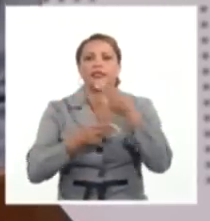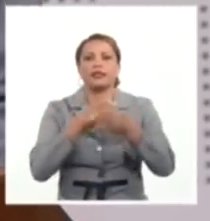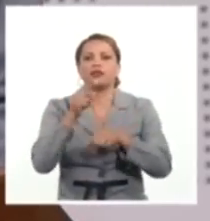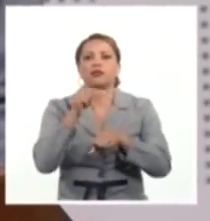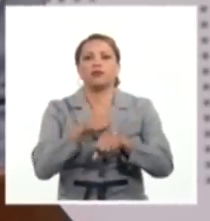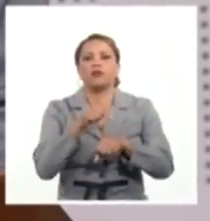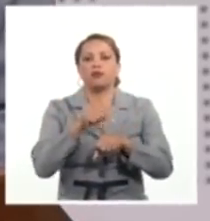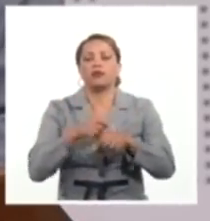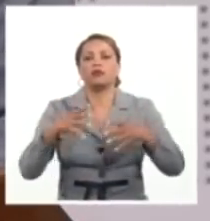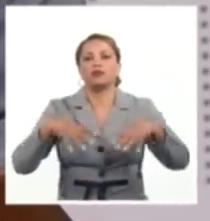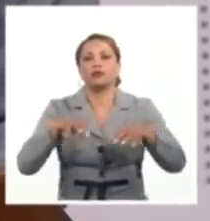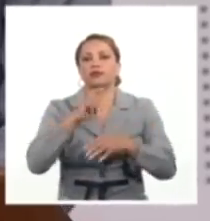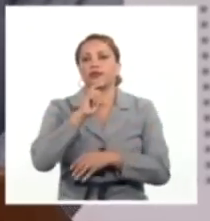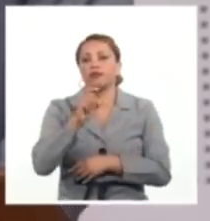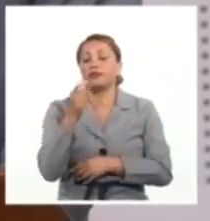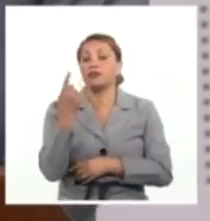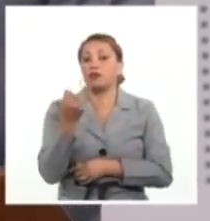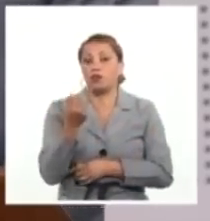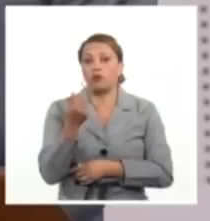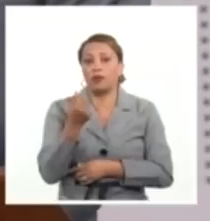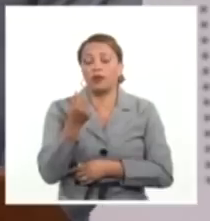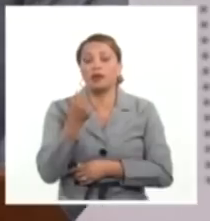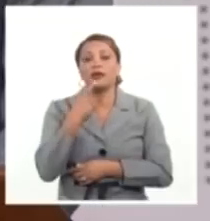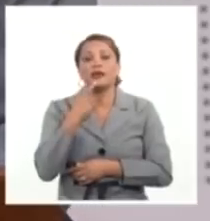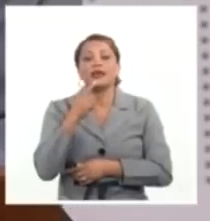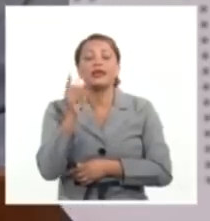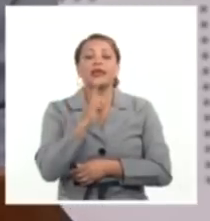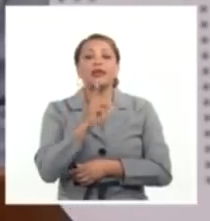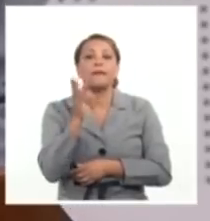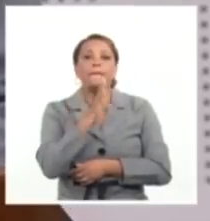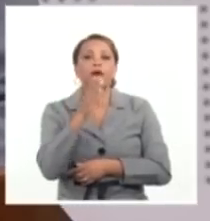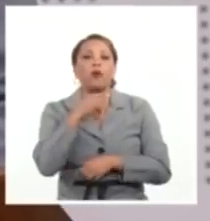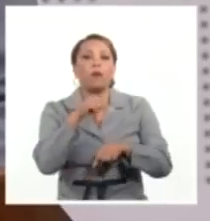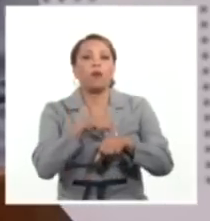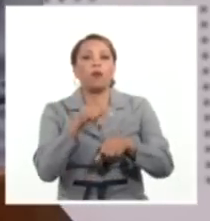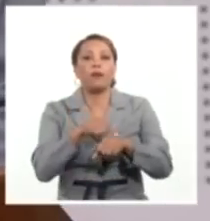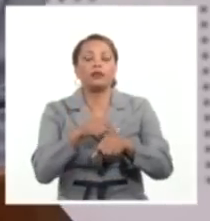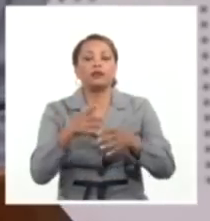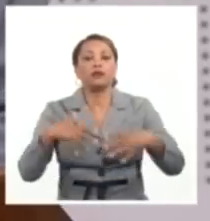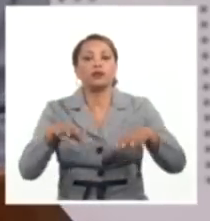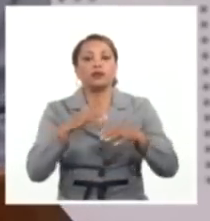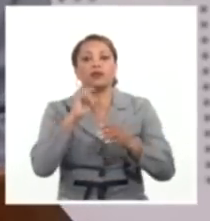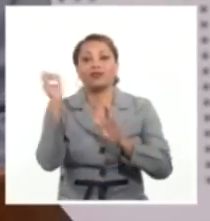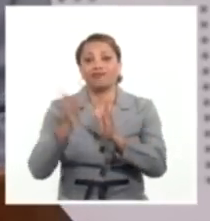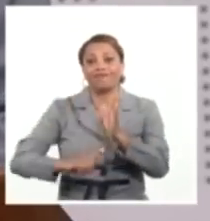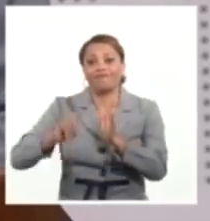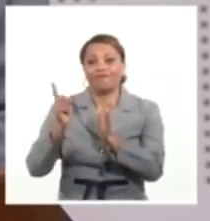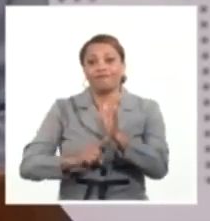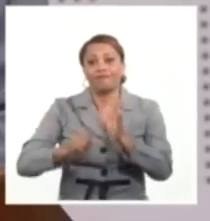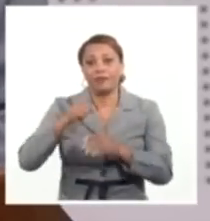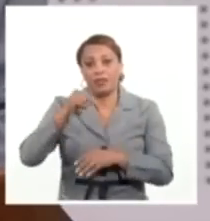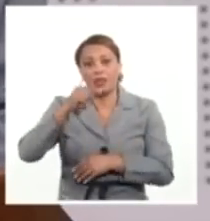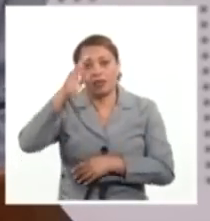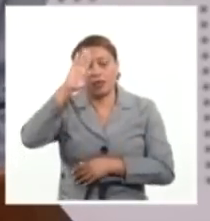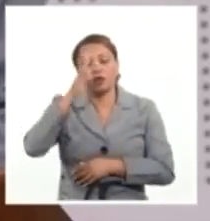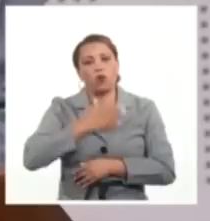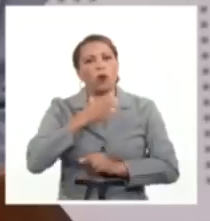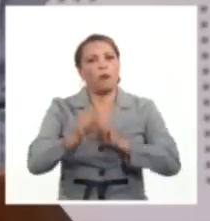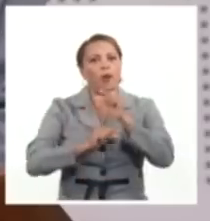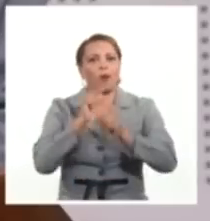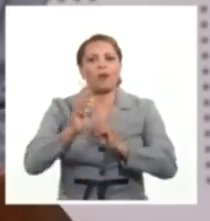más difícil situación económica y en el peor momento de la aguda crisis electroenergética que ya vamos